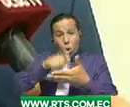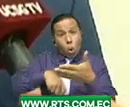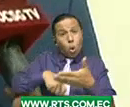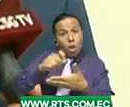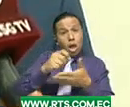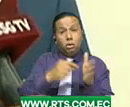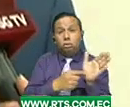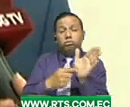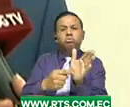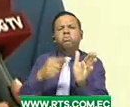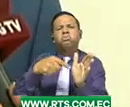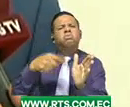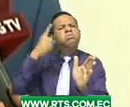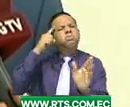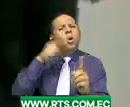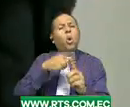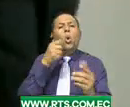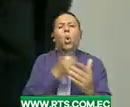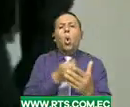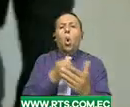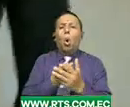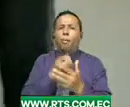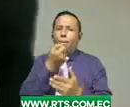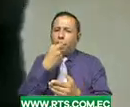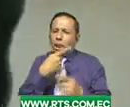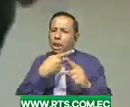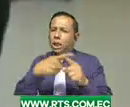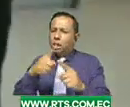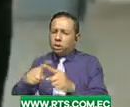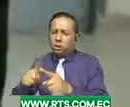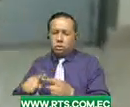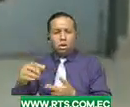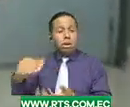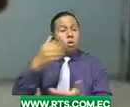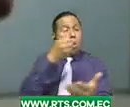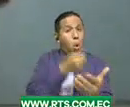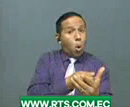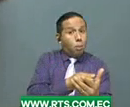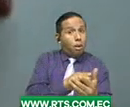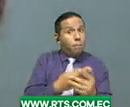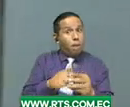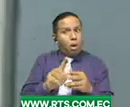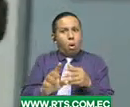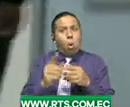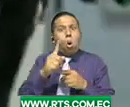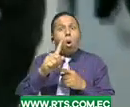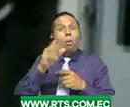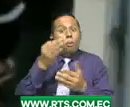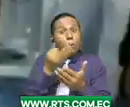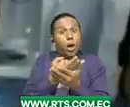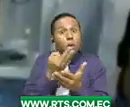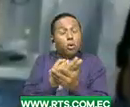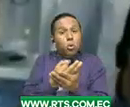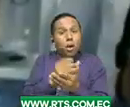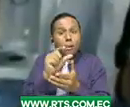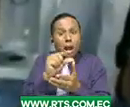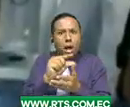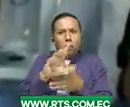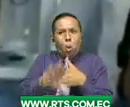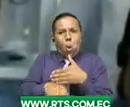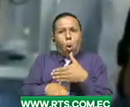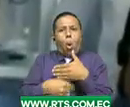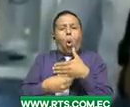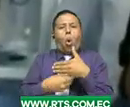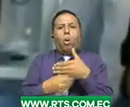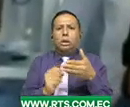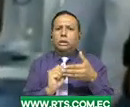la adquisición de insumos médicos, existiría un perjuicio al Estado, un sobreprecio, existiría valores no reales,